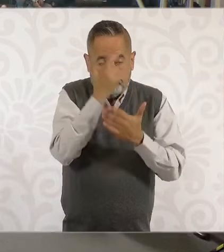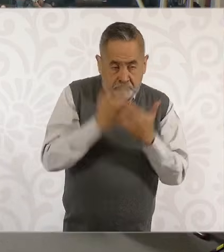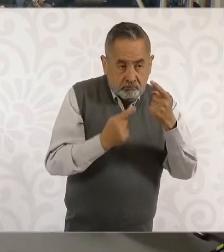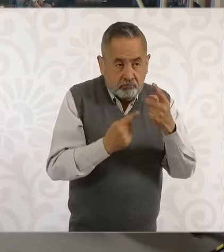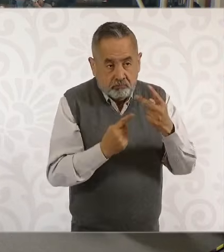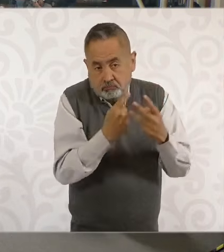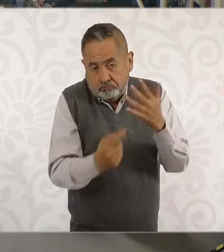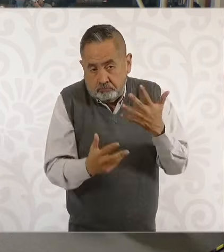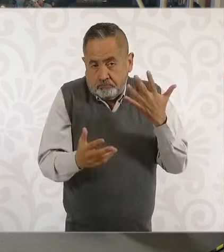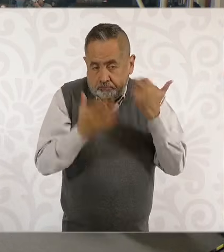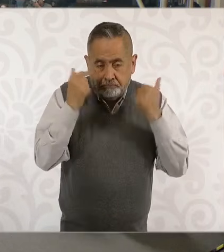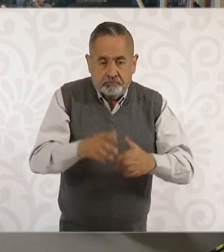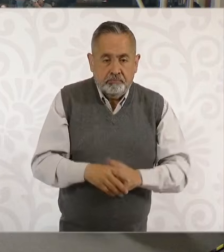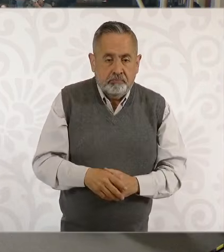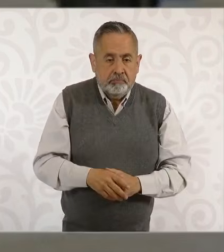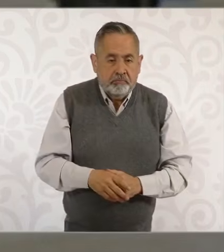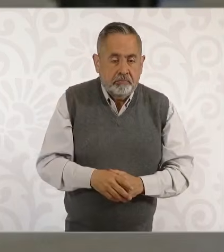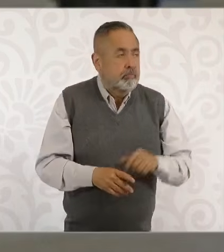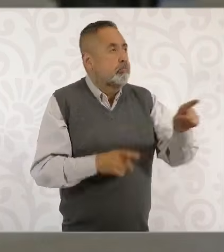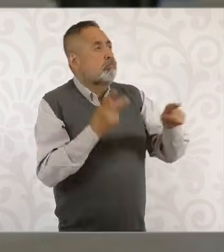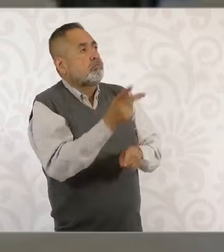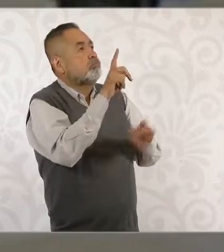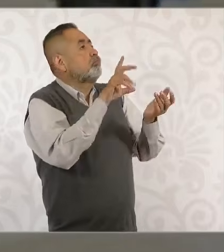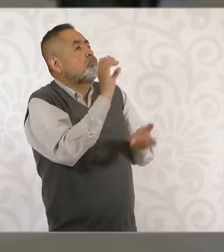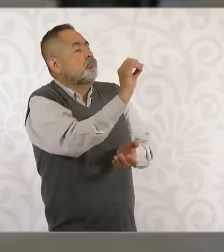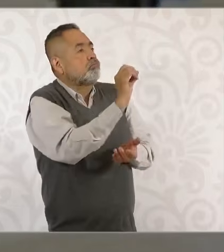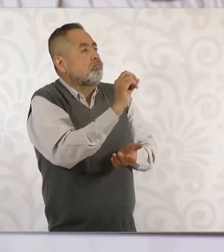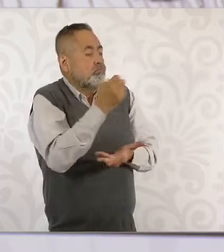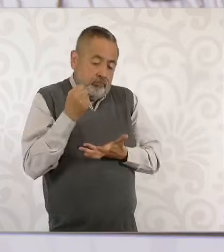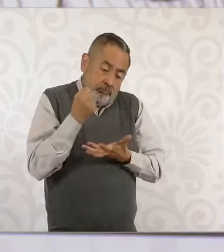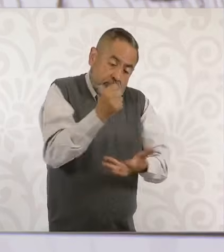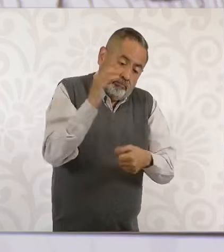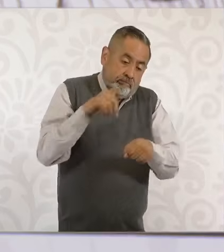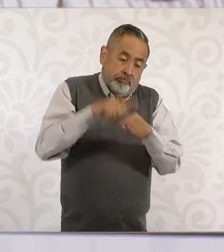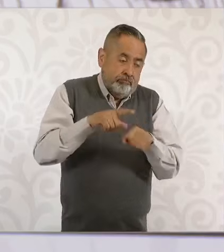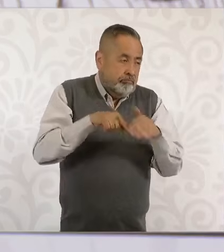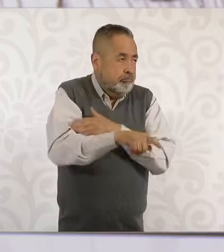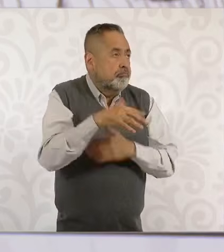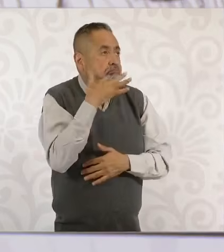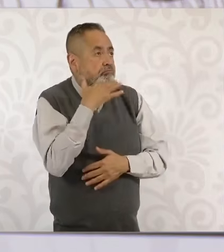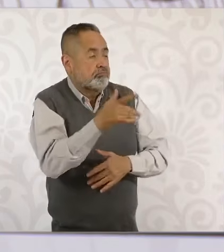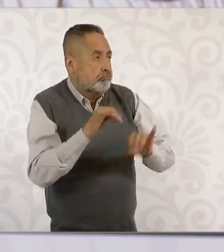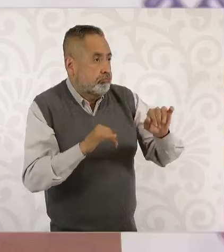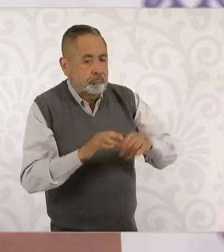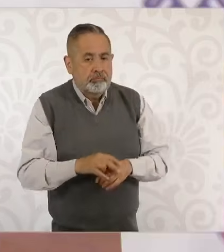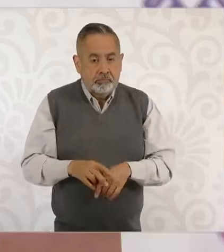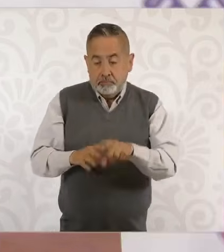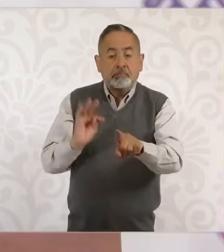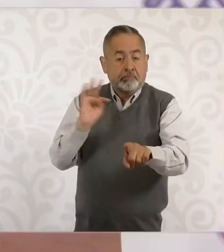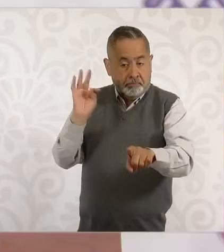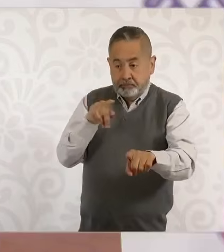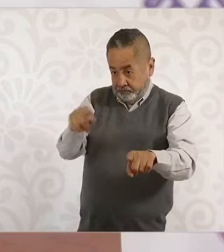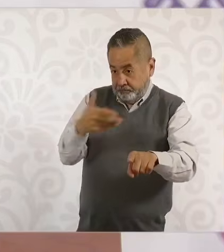esto. ¿O si hay recursos federales involucrados? Si hay recursos federales involucrados, pues tiene que ser la Auditoría